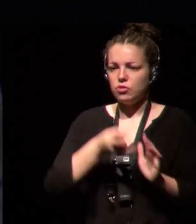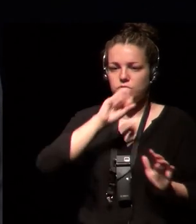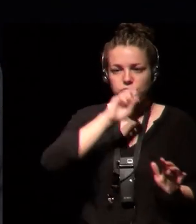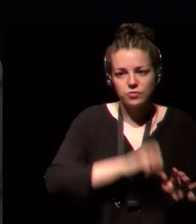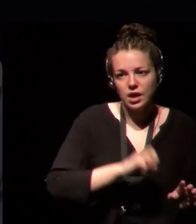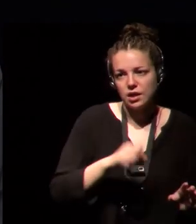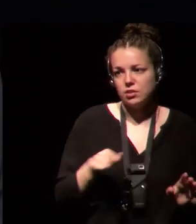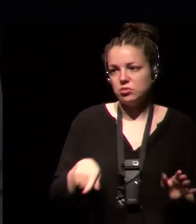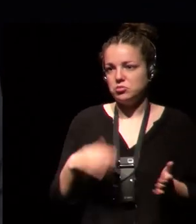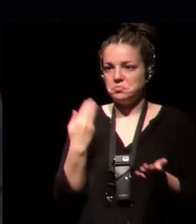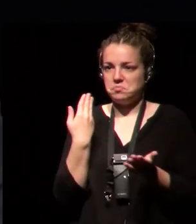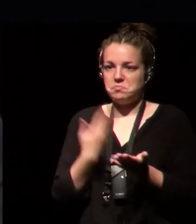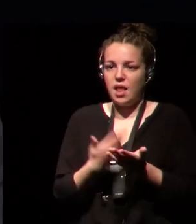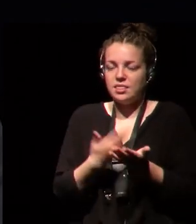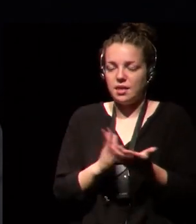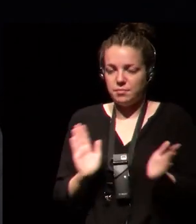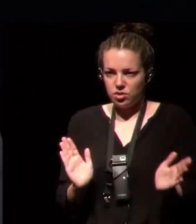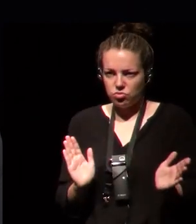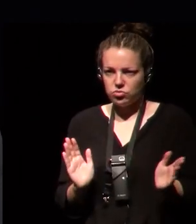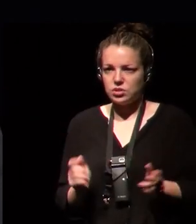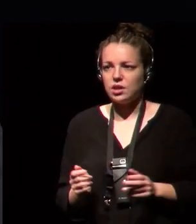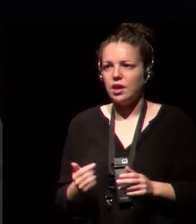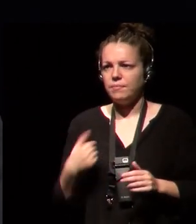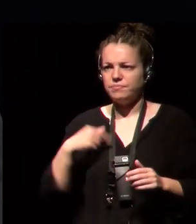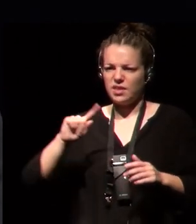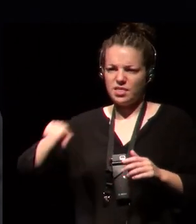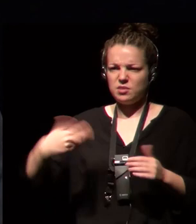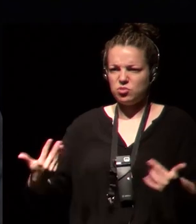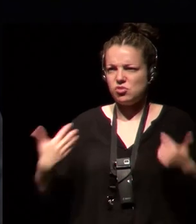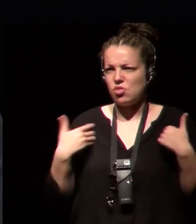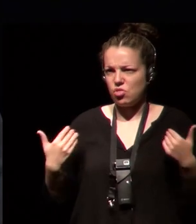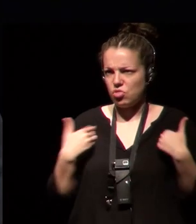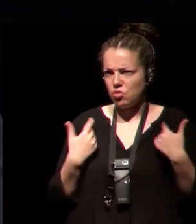dan lugar a dolor, planteándonos la obra de forma